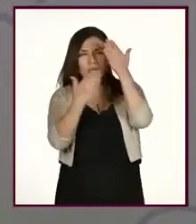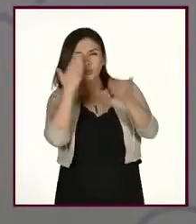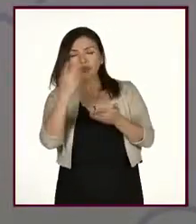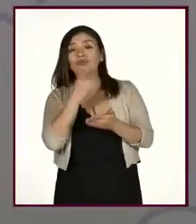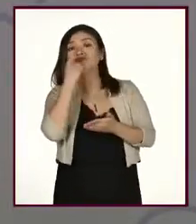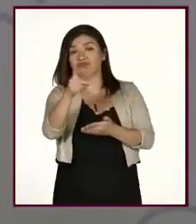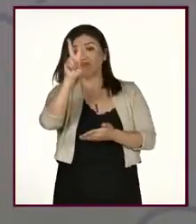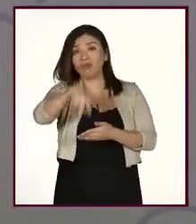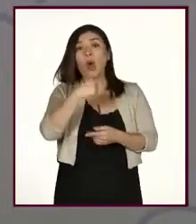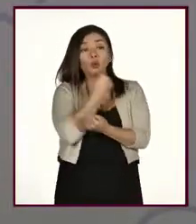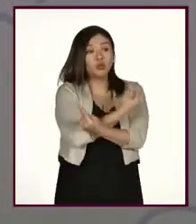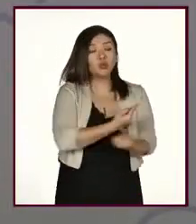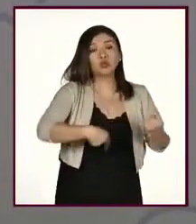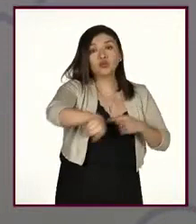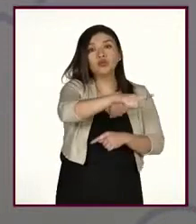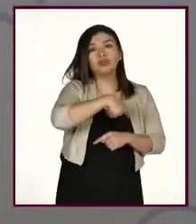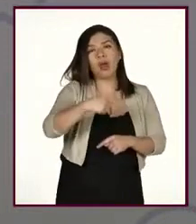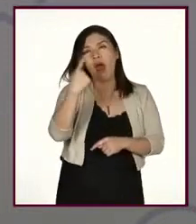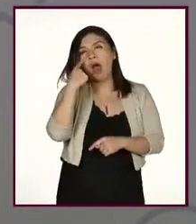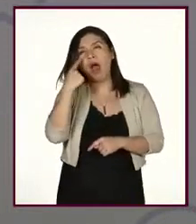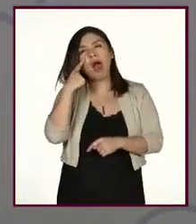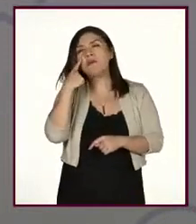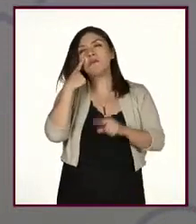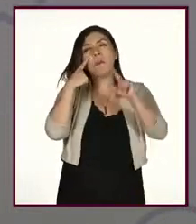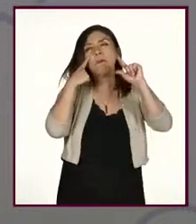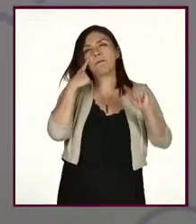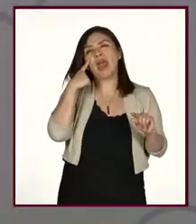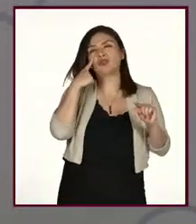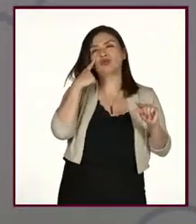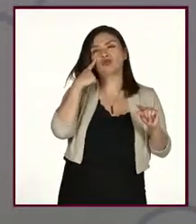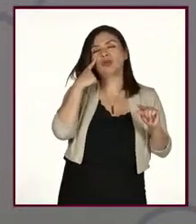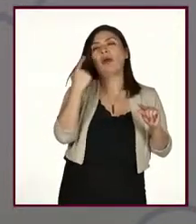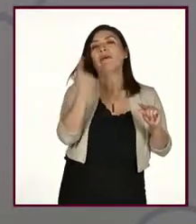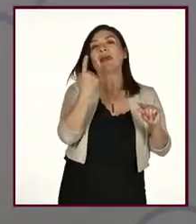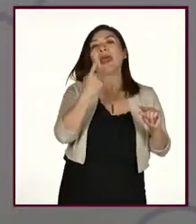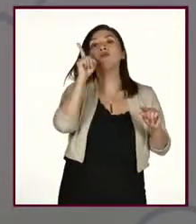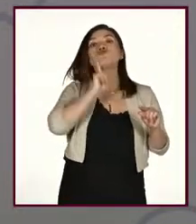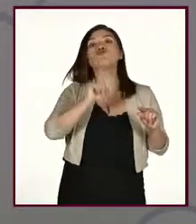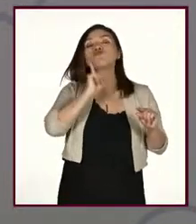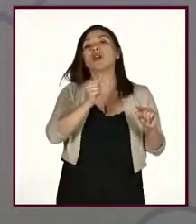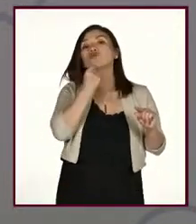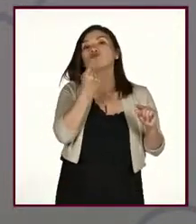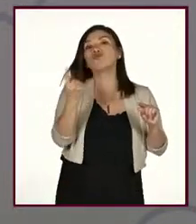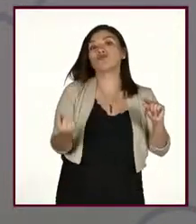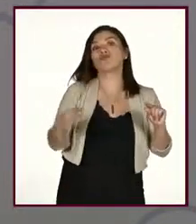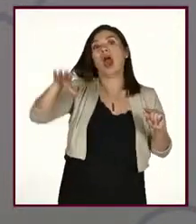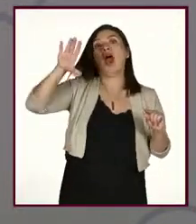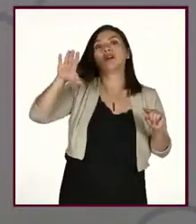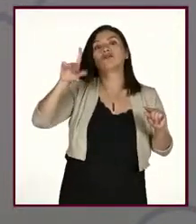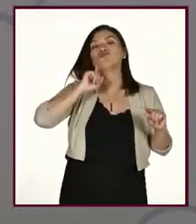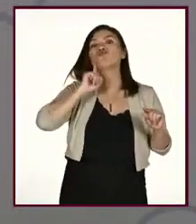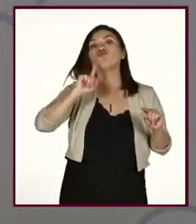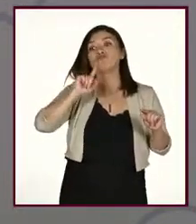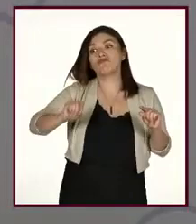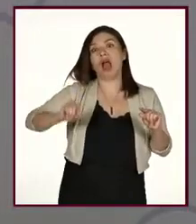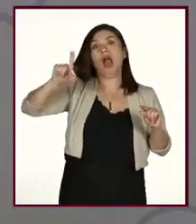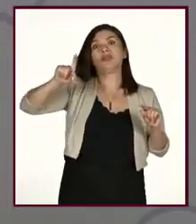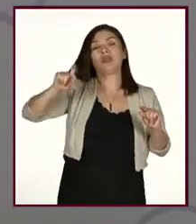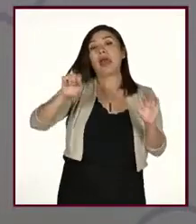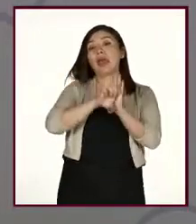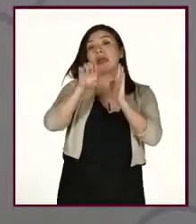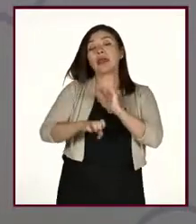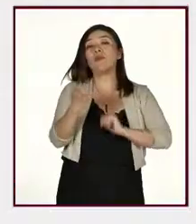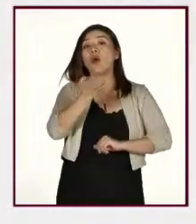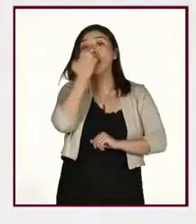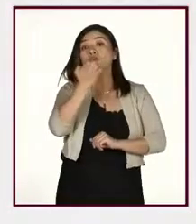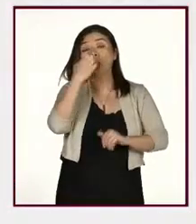los niños es menos común encontrar ansiedad en relación con las niñas. Sí, hay como una relación, por ejemplo, en la etapa